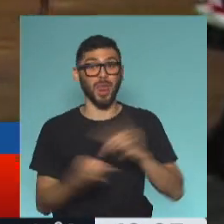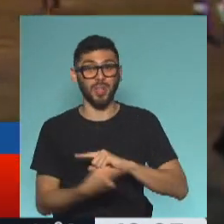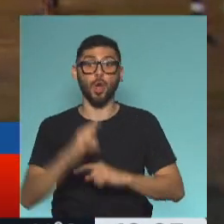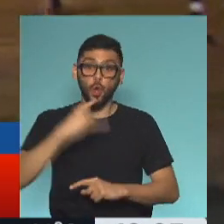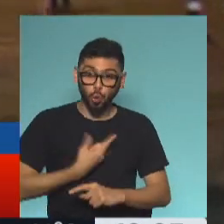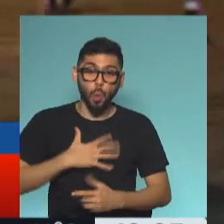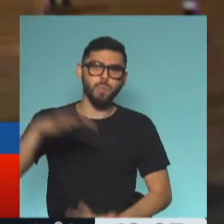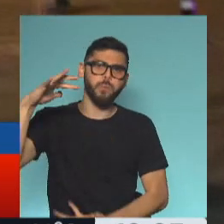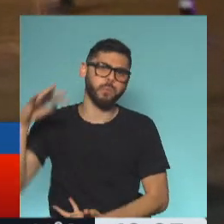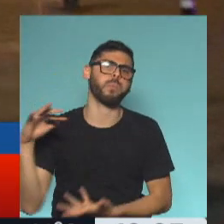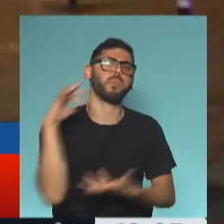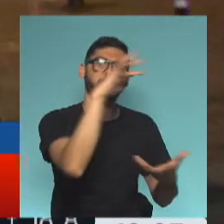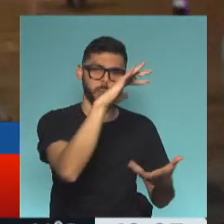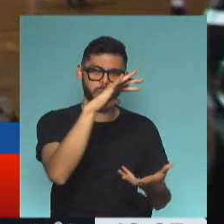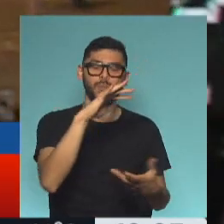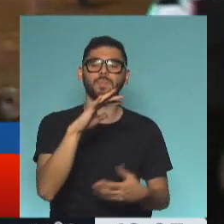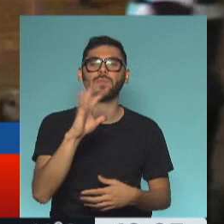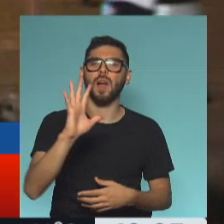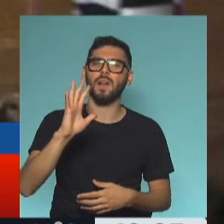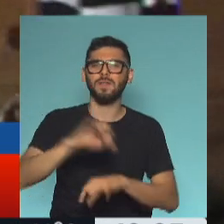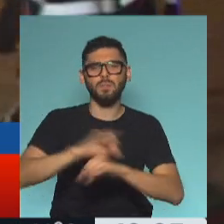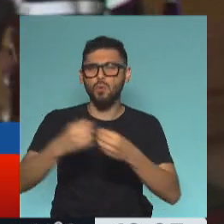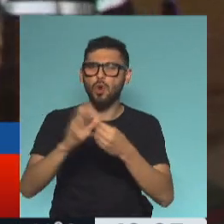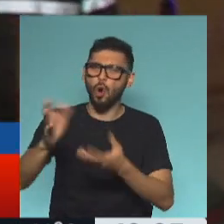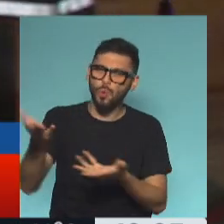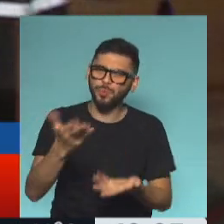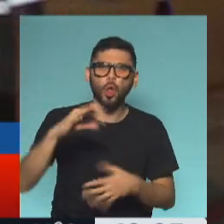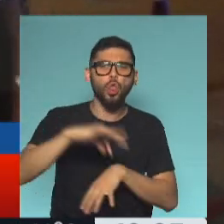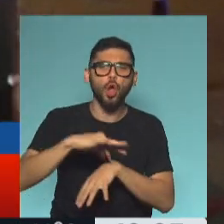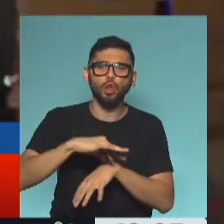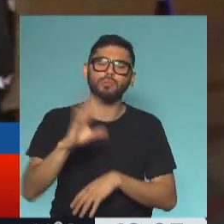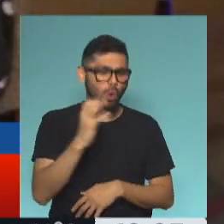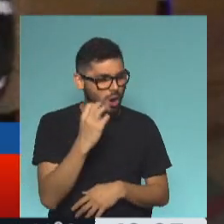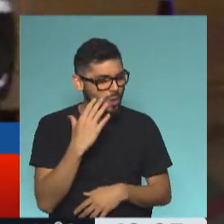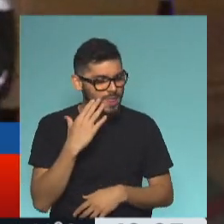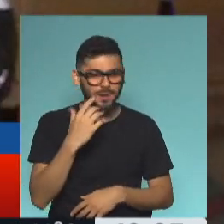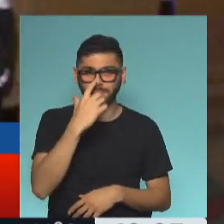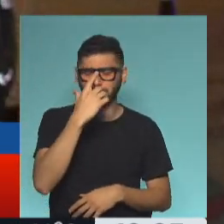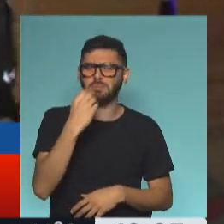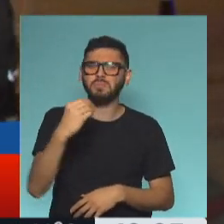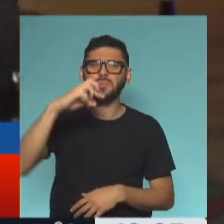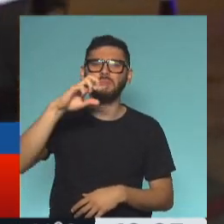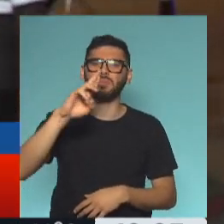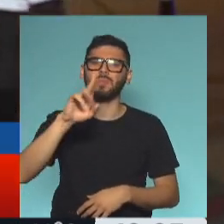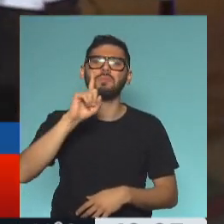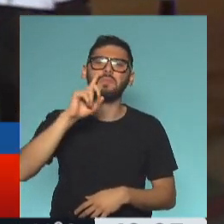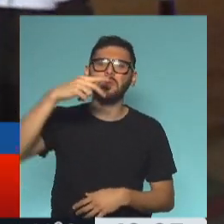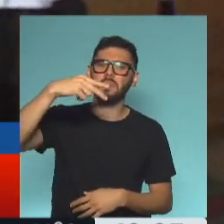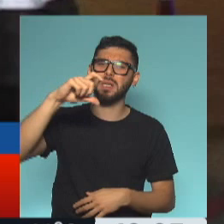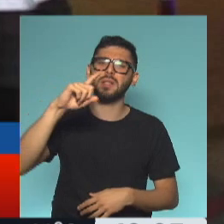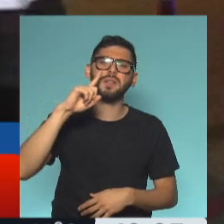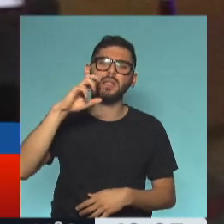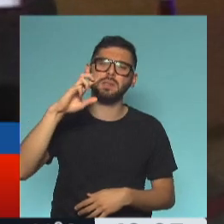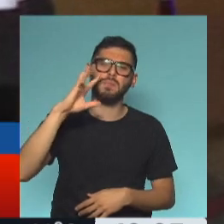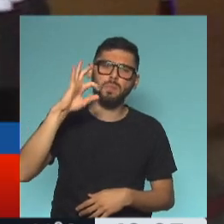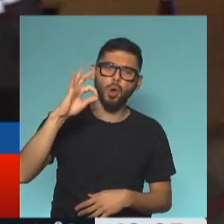número, tenés mucho dato. Sumamos al doctor Perrone. Hola, doctor, buenas tardes. ¿Qué tal? Buenas tardes. ¿Qué es esto del principio activo? Cuéntenos para nosotros, que nos encanta